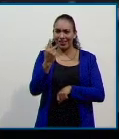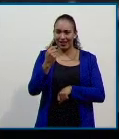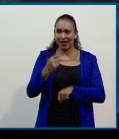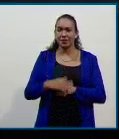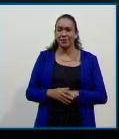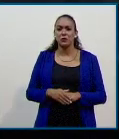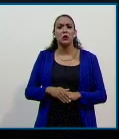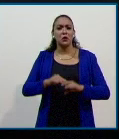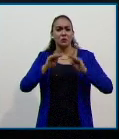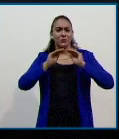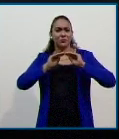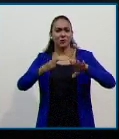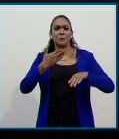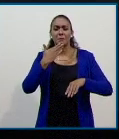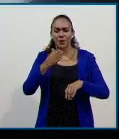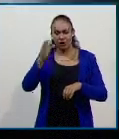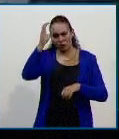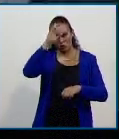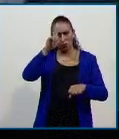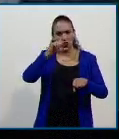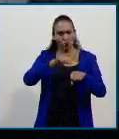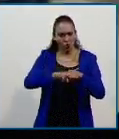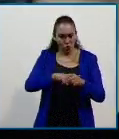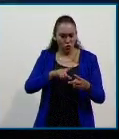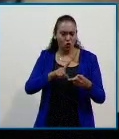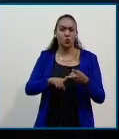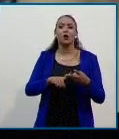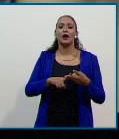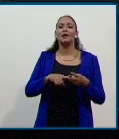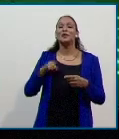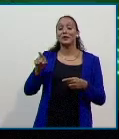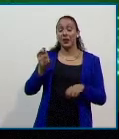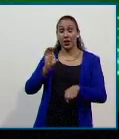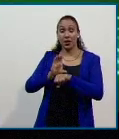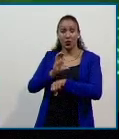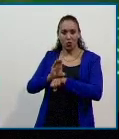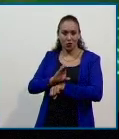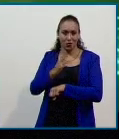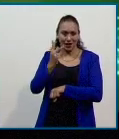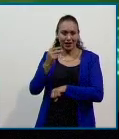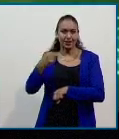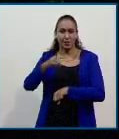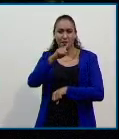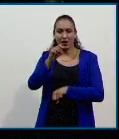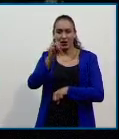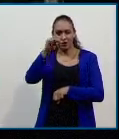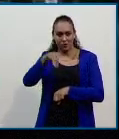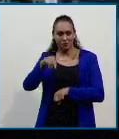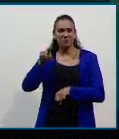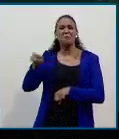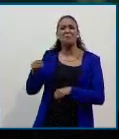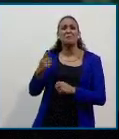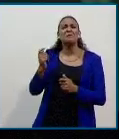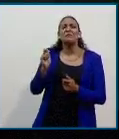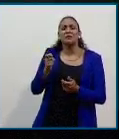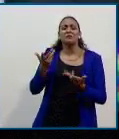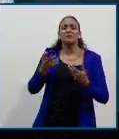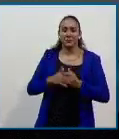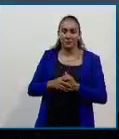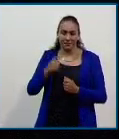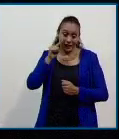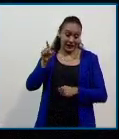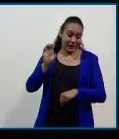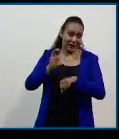por el canal público universitario de Colombia, Zoom, cuyo objetivo es la elaboración y transmisión de programas de televisión